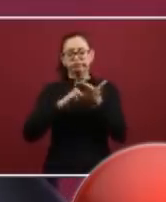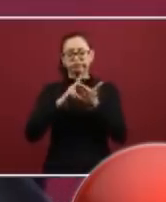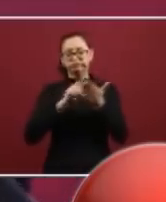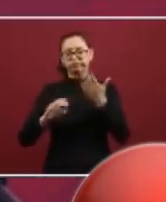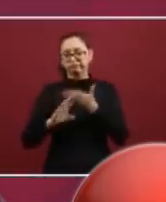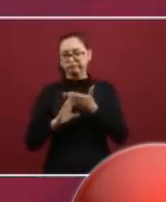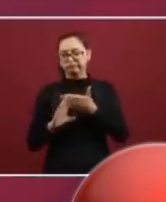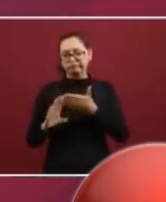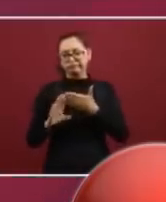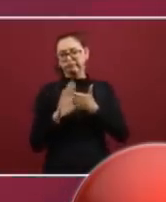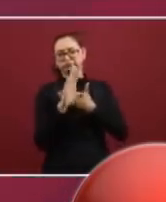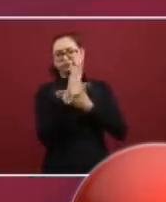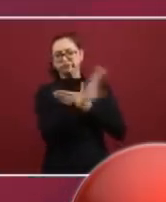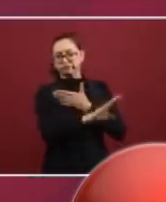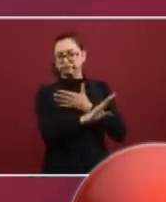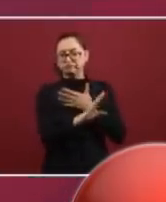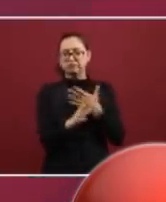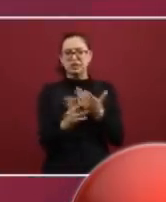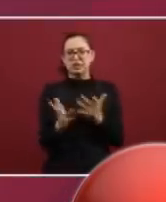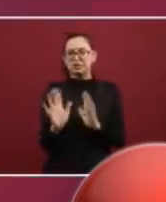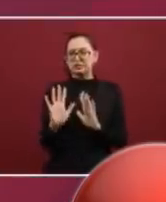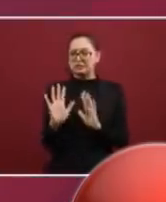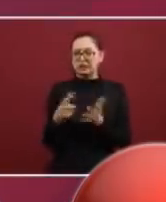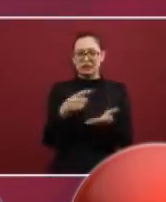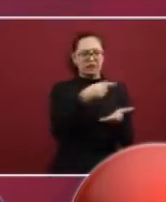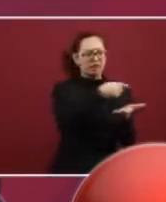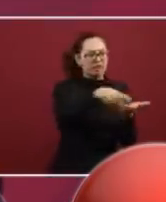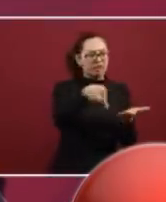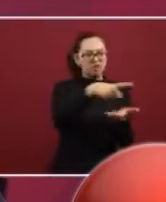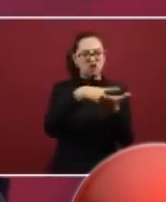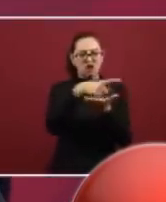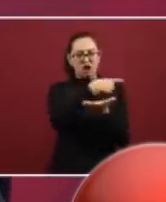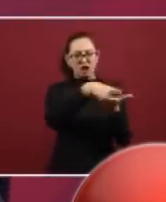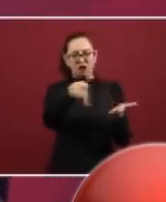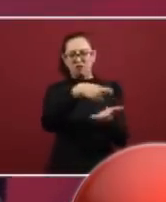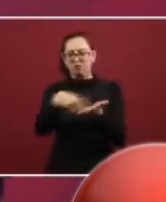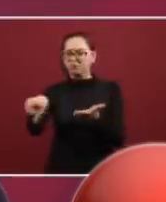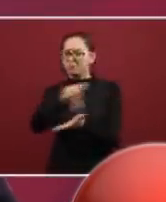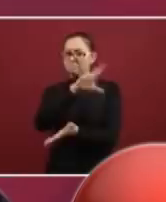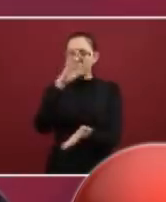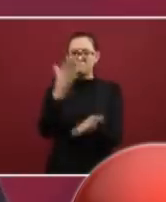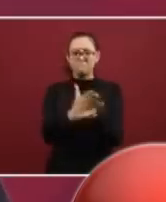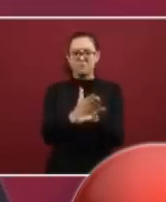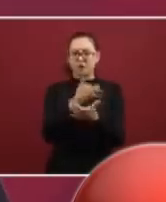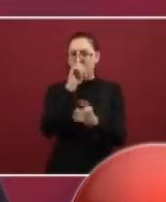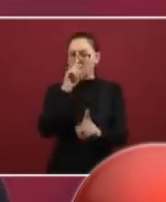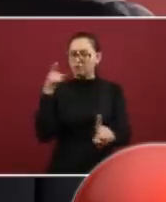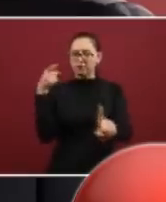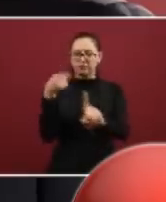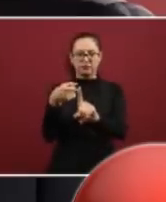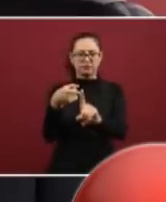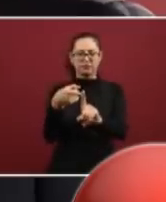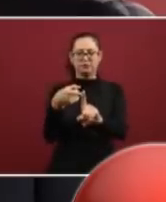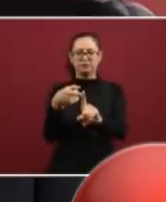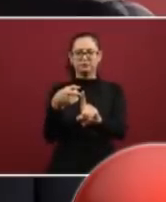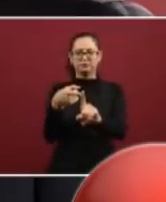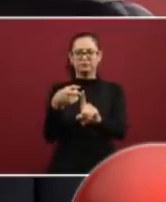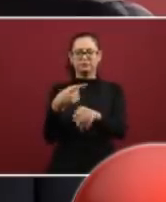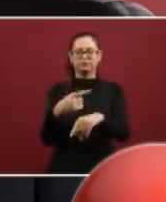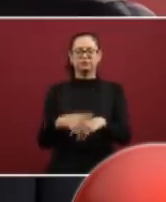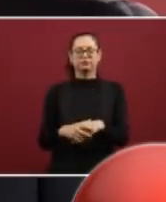que se detenga el consumo de drogas, ese es el objetivo,